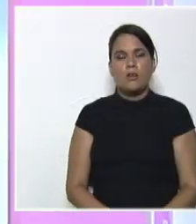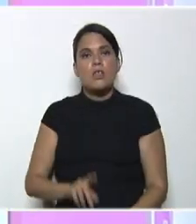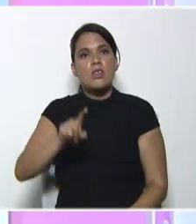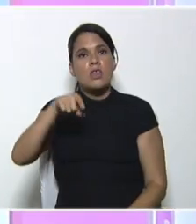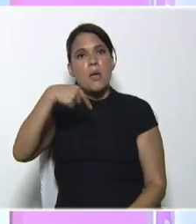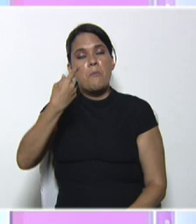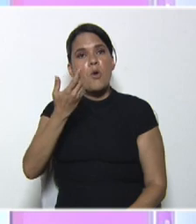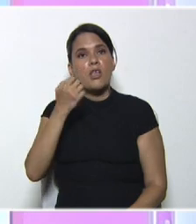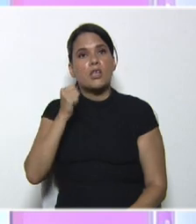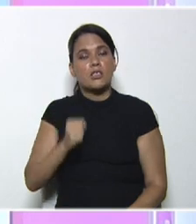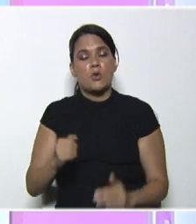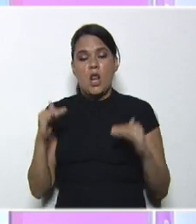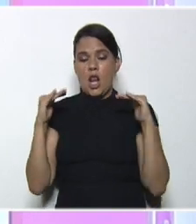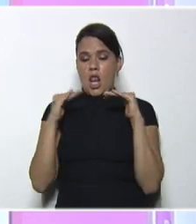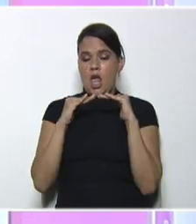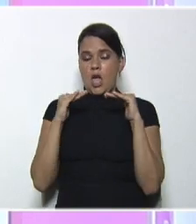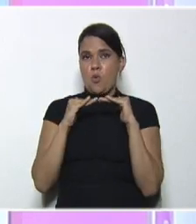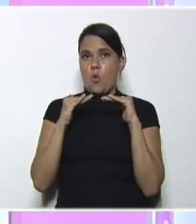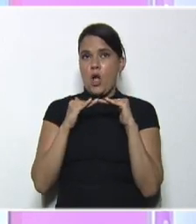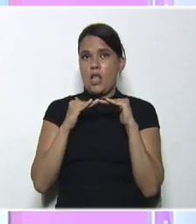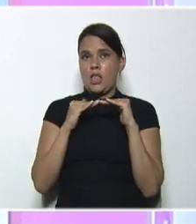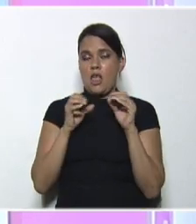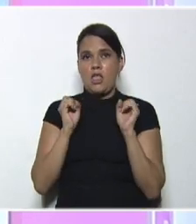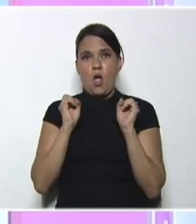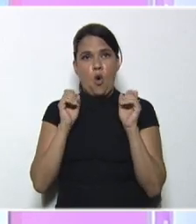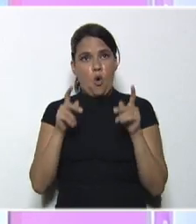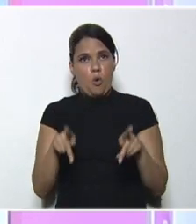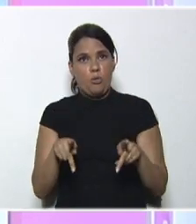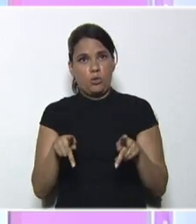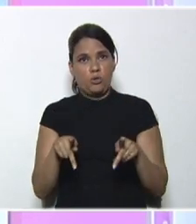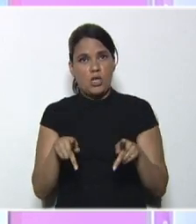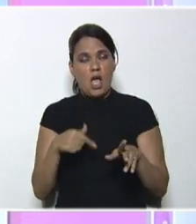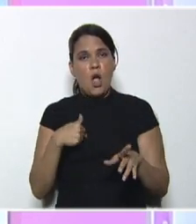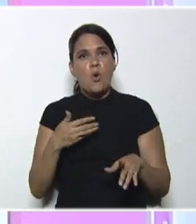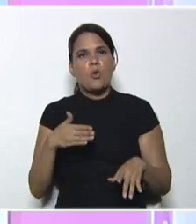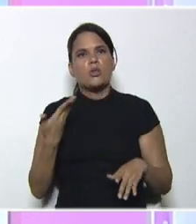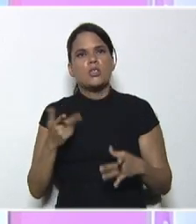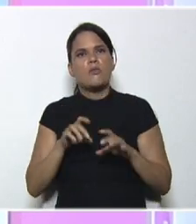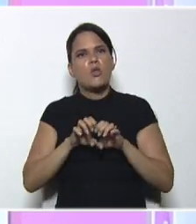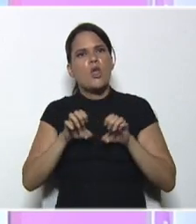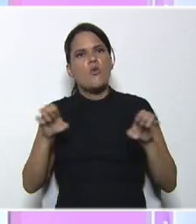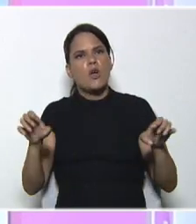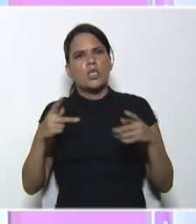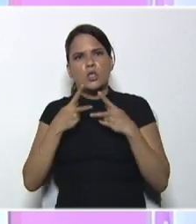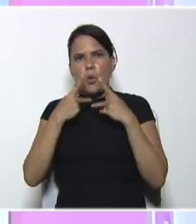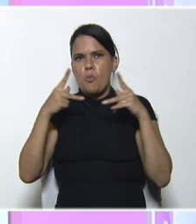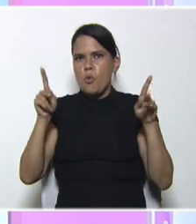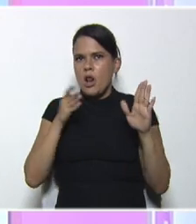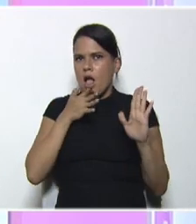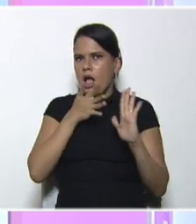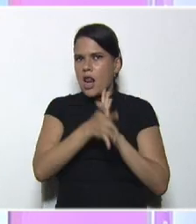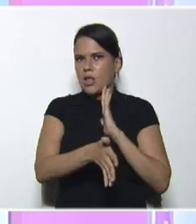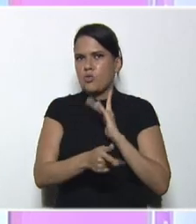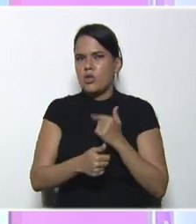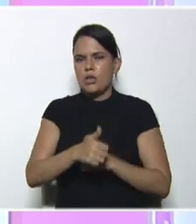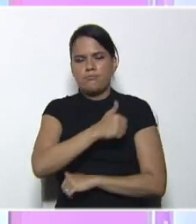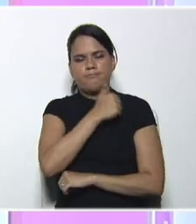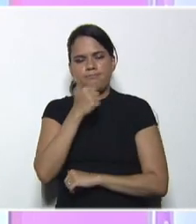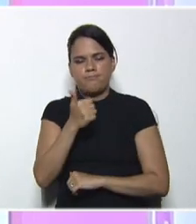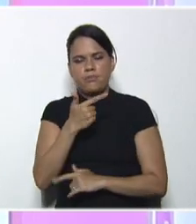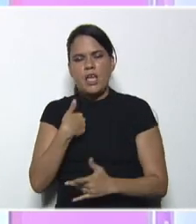Luego de garantizar la igualdad de condiciones y oportunidades cuando se trata de una educación pública gratuita y de